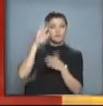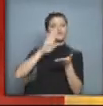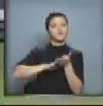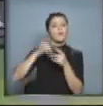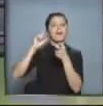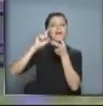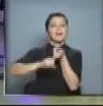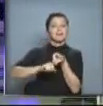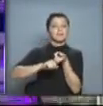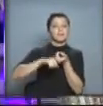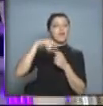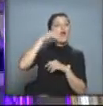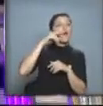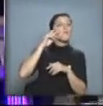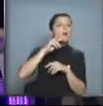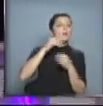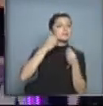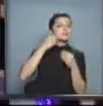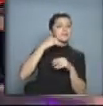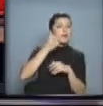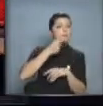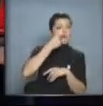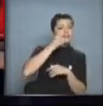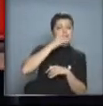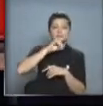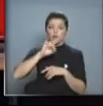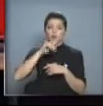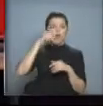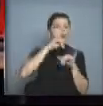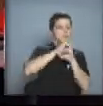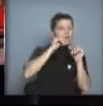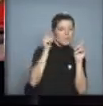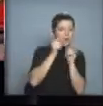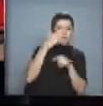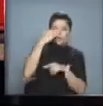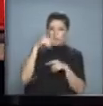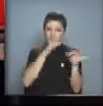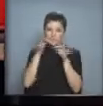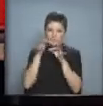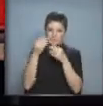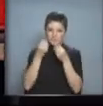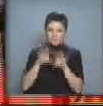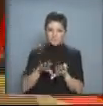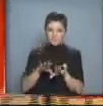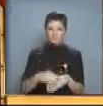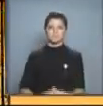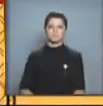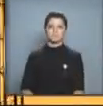casamiento. Vamos a ver si importa o no importa, si vale la pena o no. Vamos a ver el pequeñísimo informe que tenemos y vamos a empezar a hablar, gente.